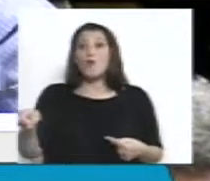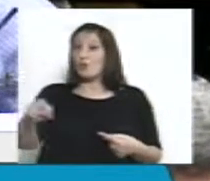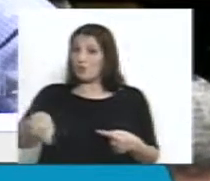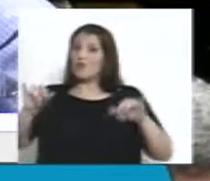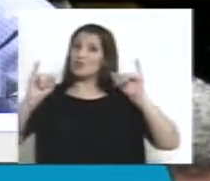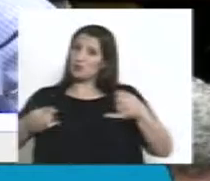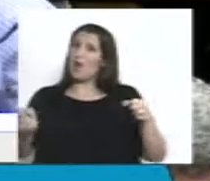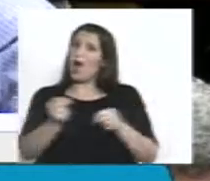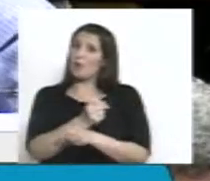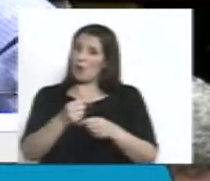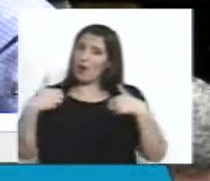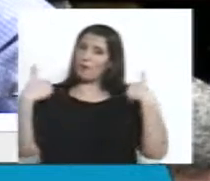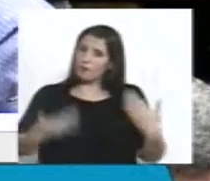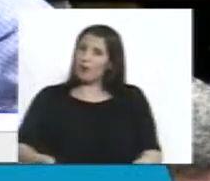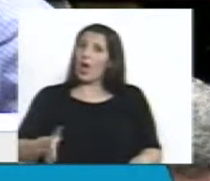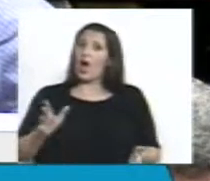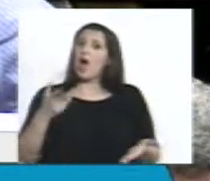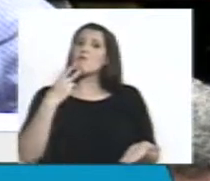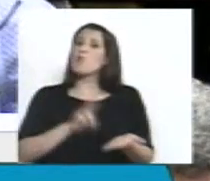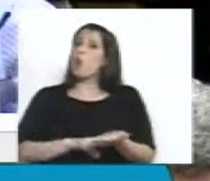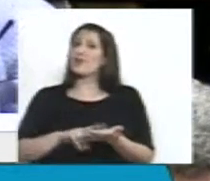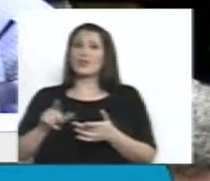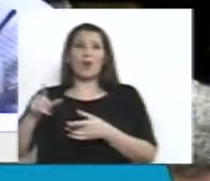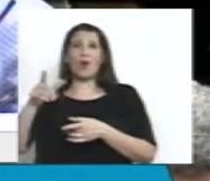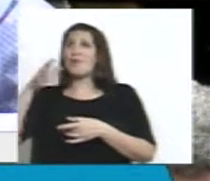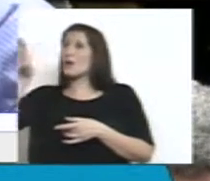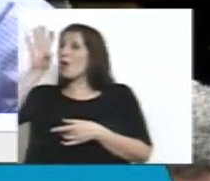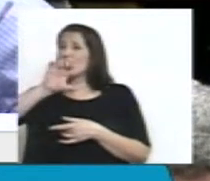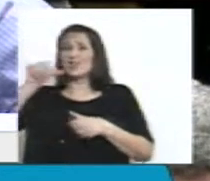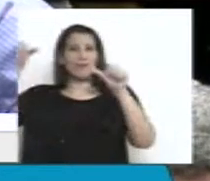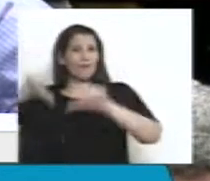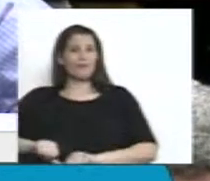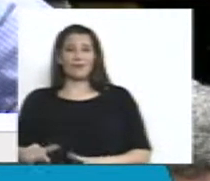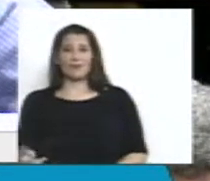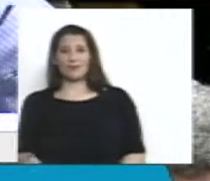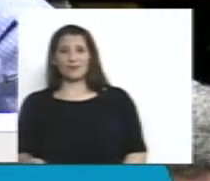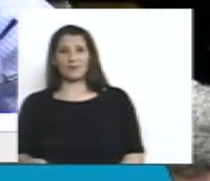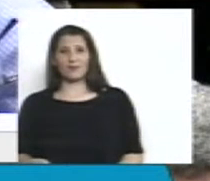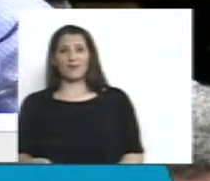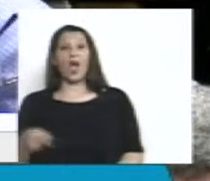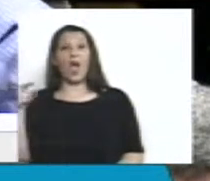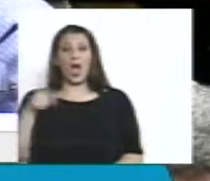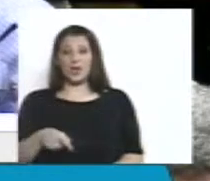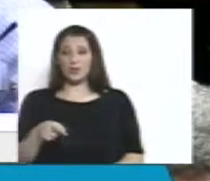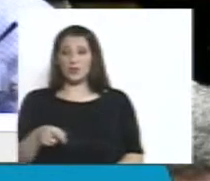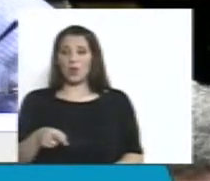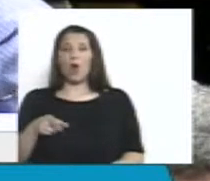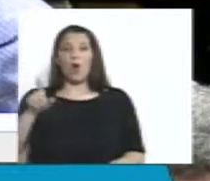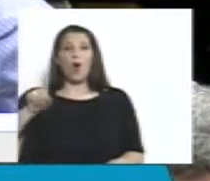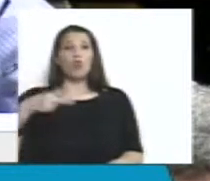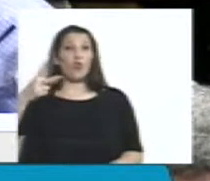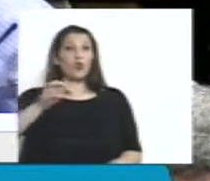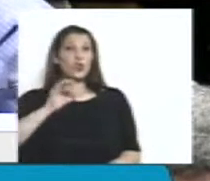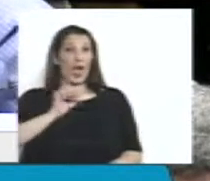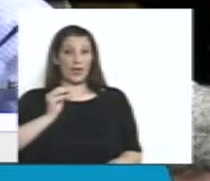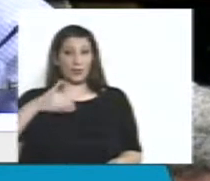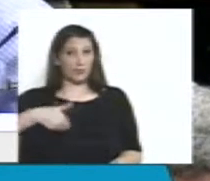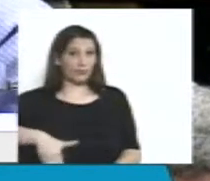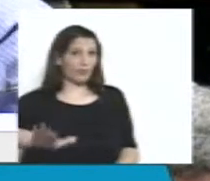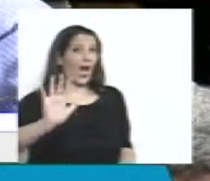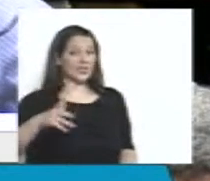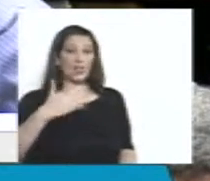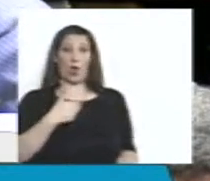convalidar una estructura de impuestos regresiva en las provincias, en todas las provincias. Y esto va a quedar por 2 años. Los gobernadores